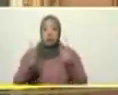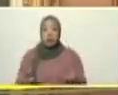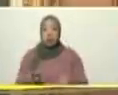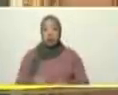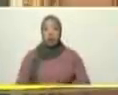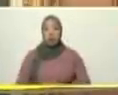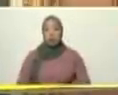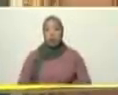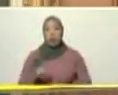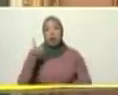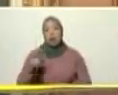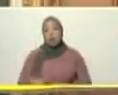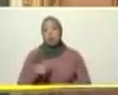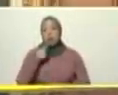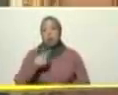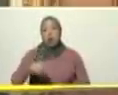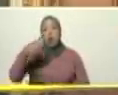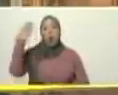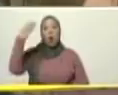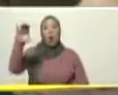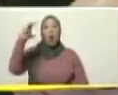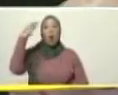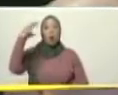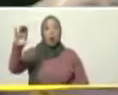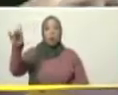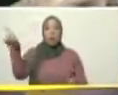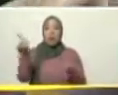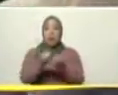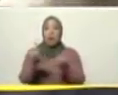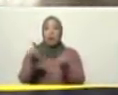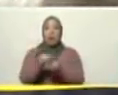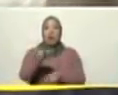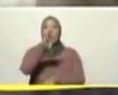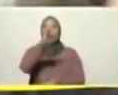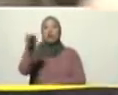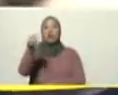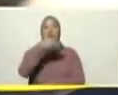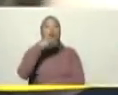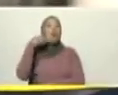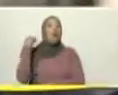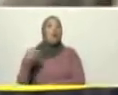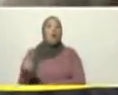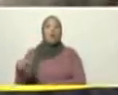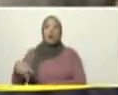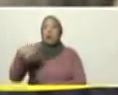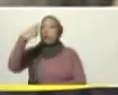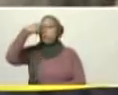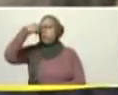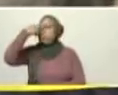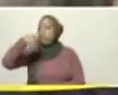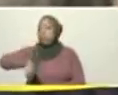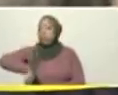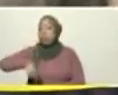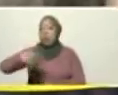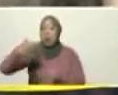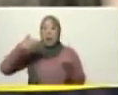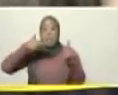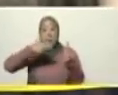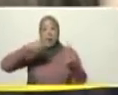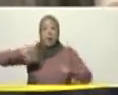a Colombia, porque en Colombia también hubo más de 200 jóvenes que, bueno, pareciera una técnica, una